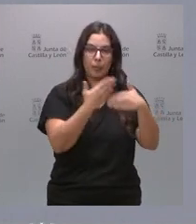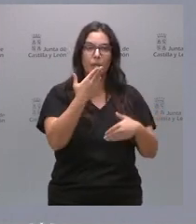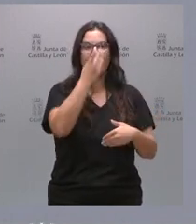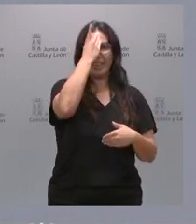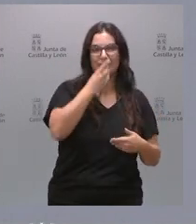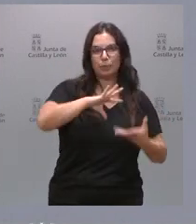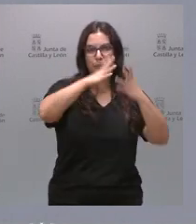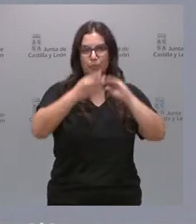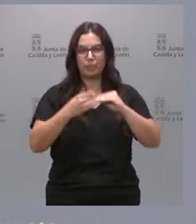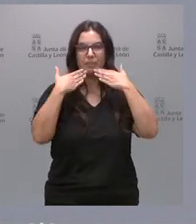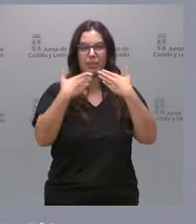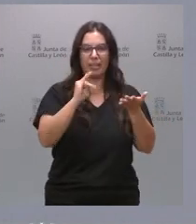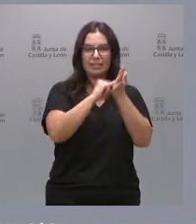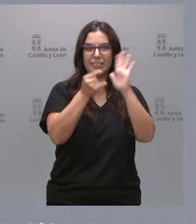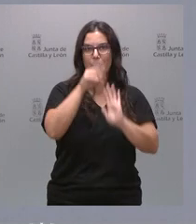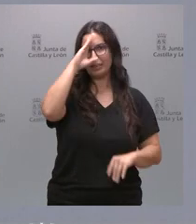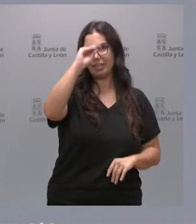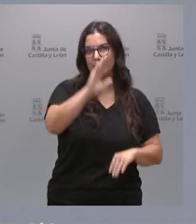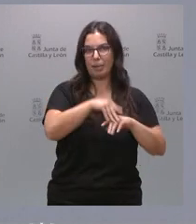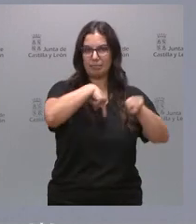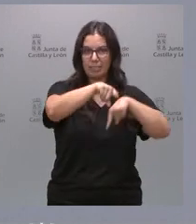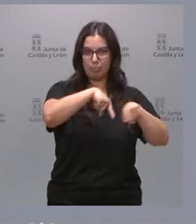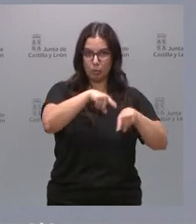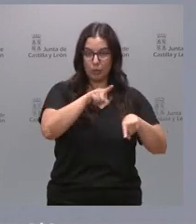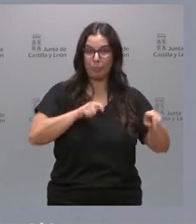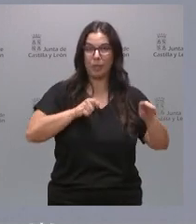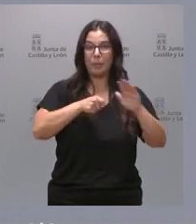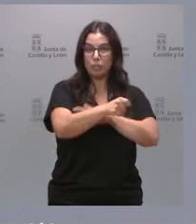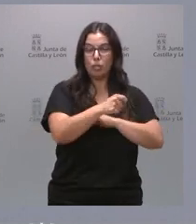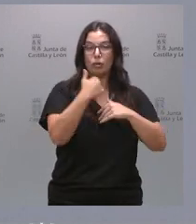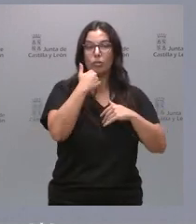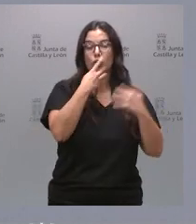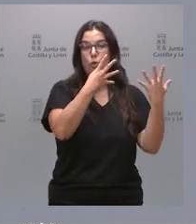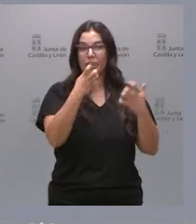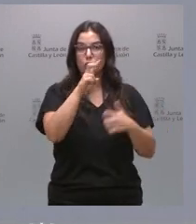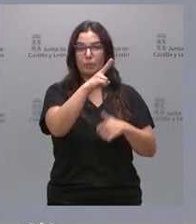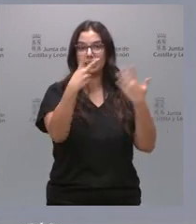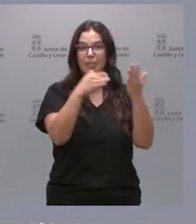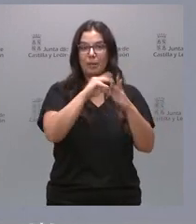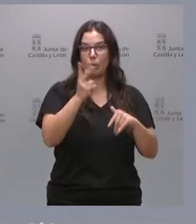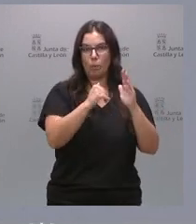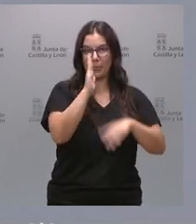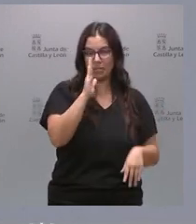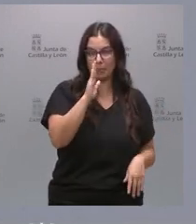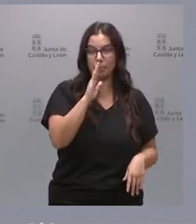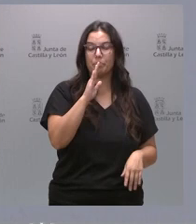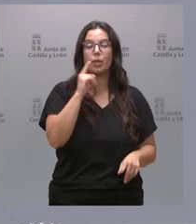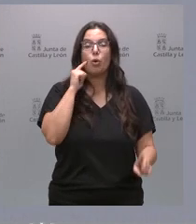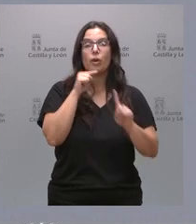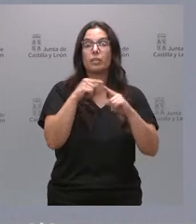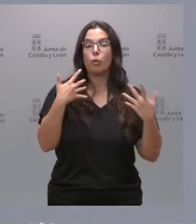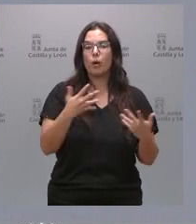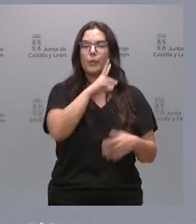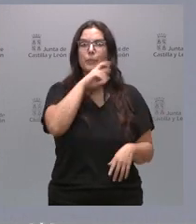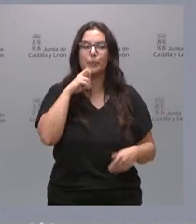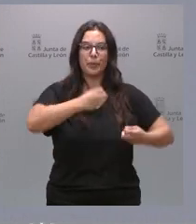digitalización mediante la implantación de sistemas inteligentes de transportes la inversión supera los 927.000 euros van dirigidas a